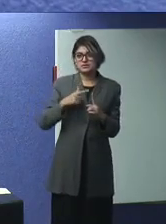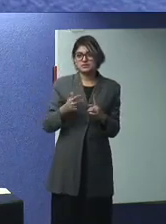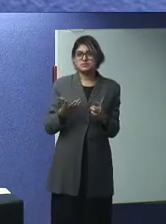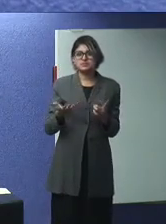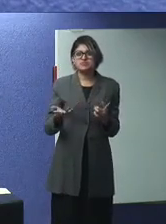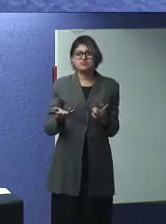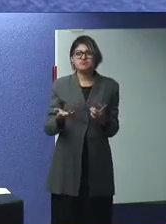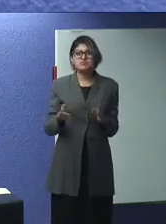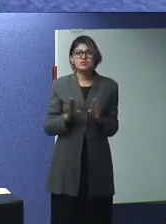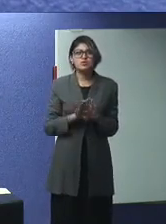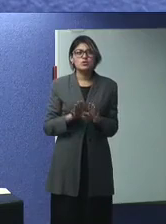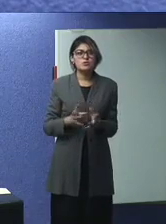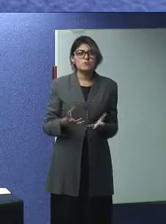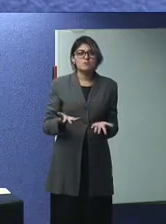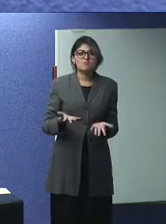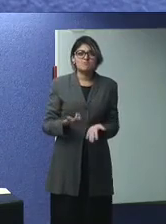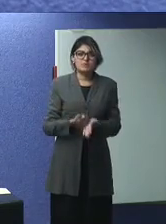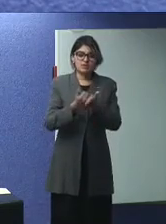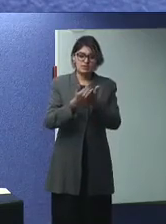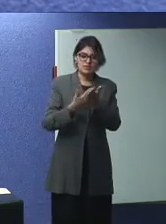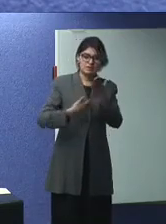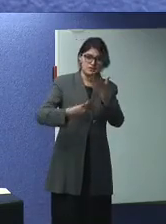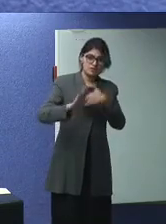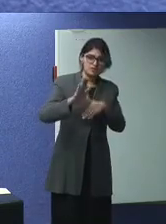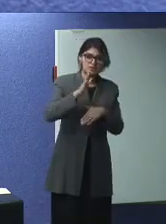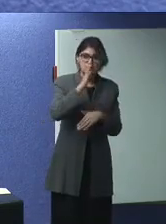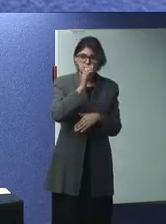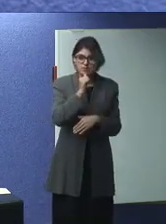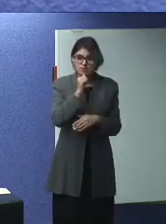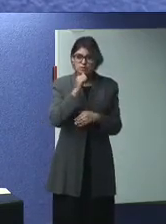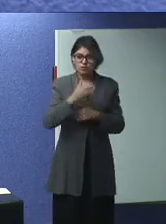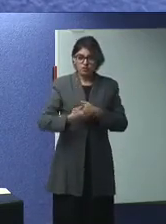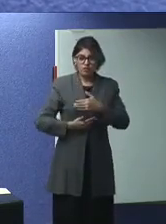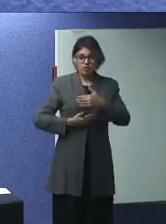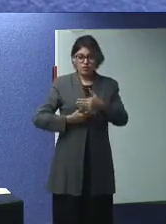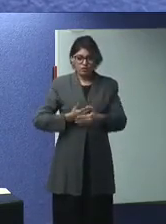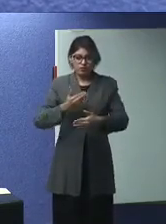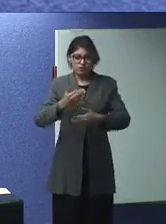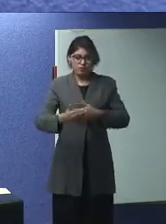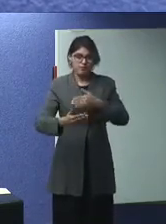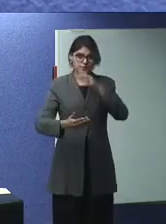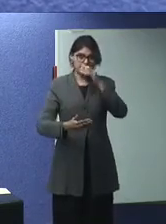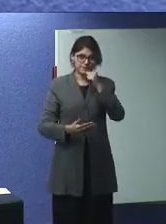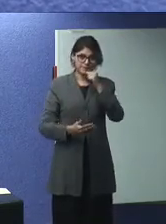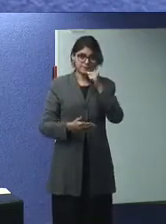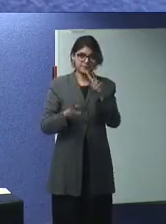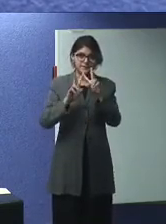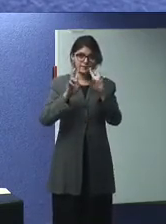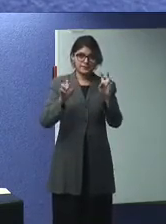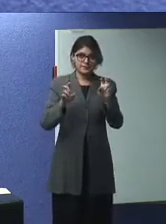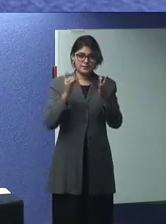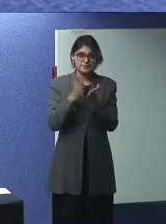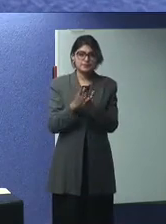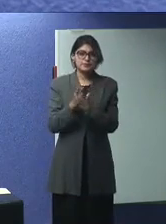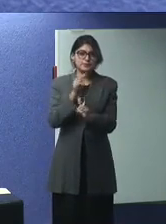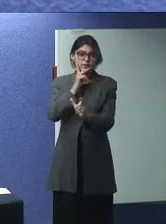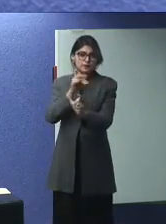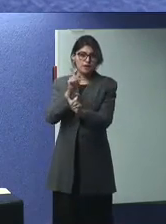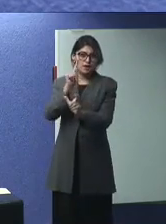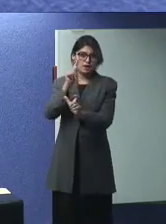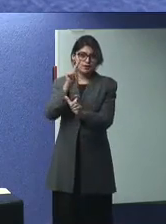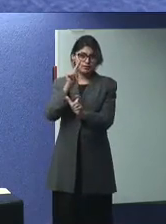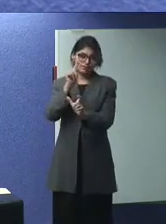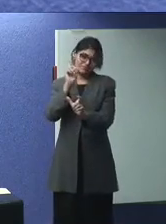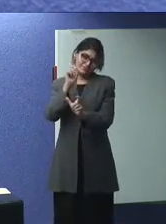poco se podría lograr para transitar o para de verdad hablar ahora solo sobre un término de diversidad funcional y no